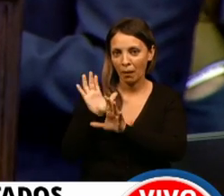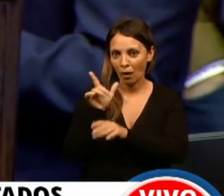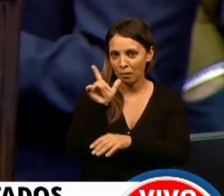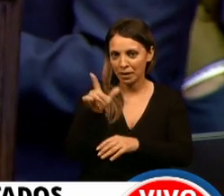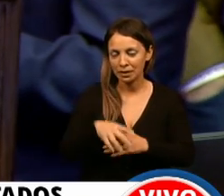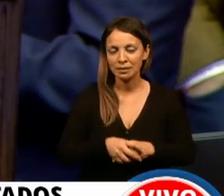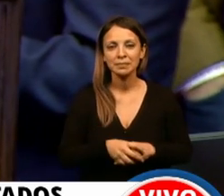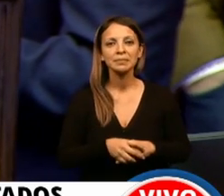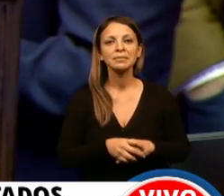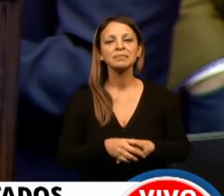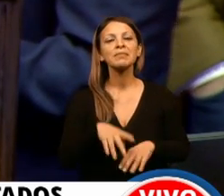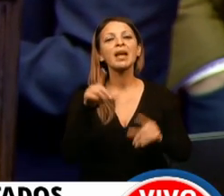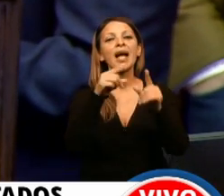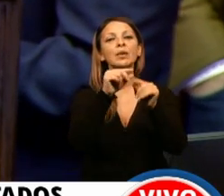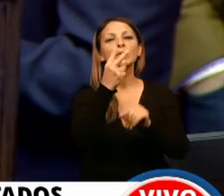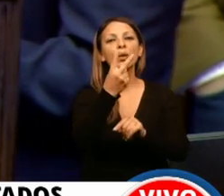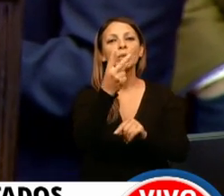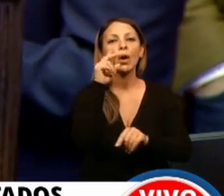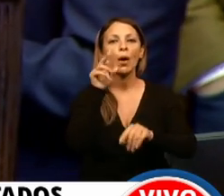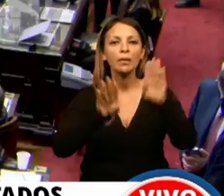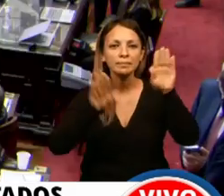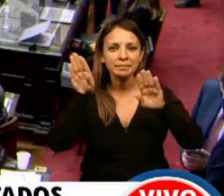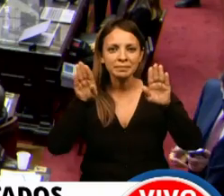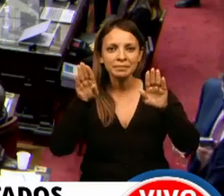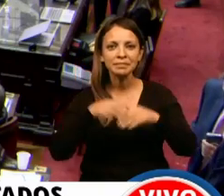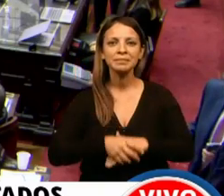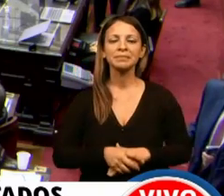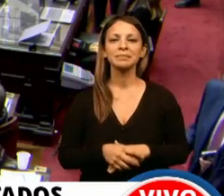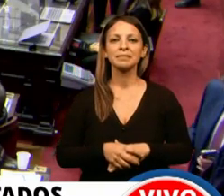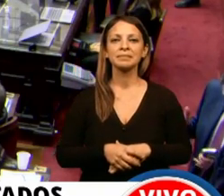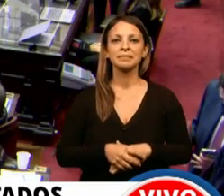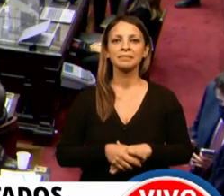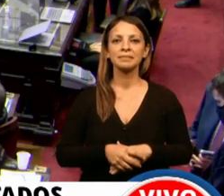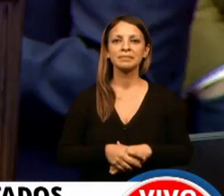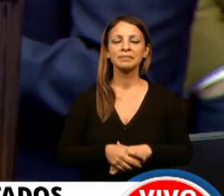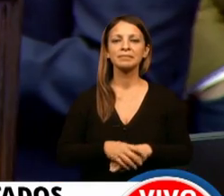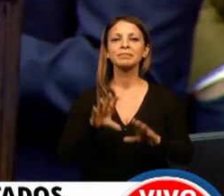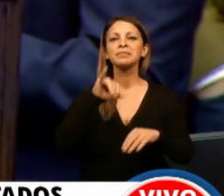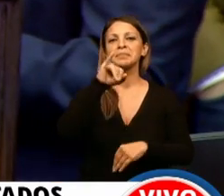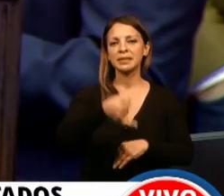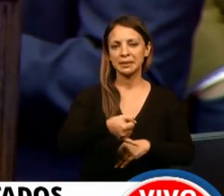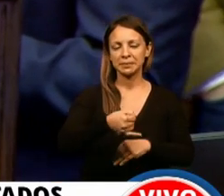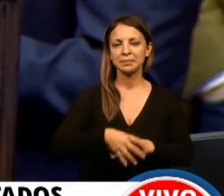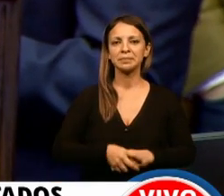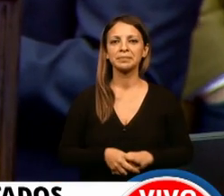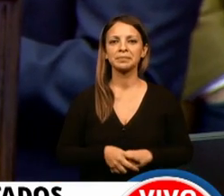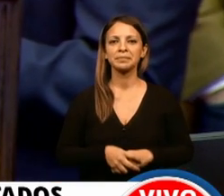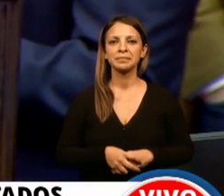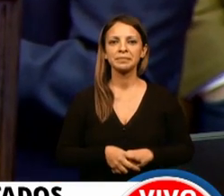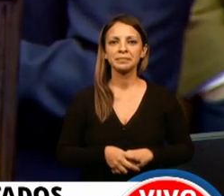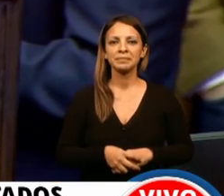artículo 2º sírvase marcar su voto resulta afirmativo